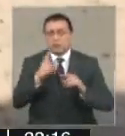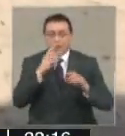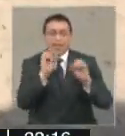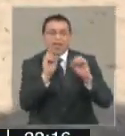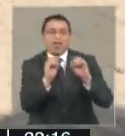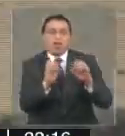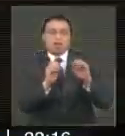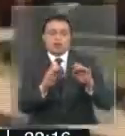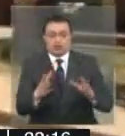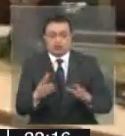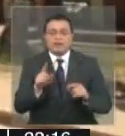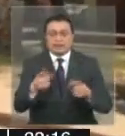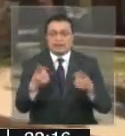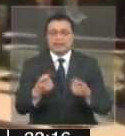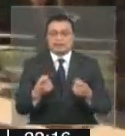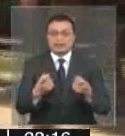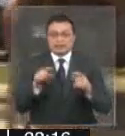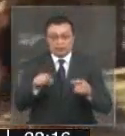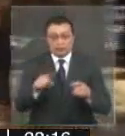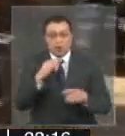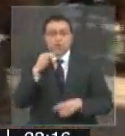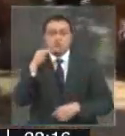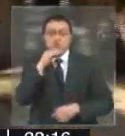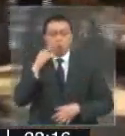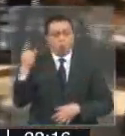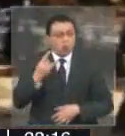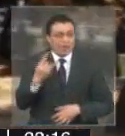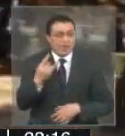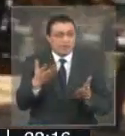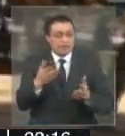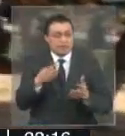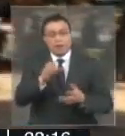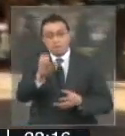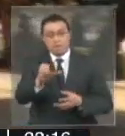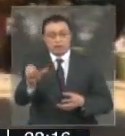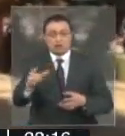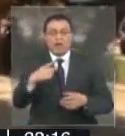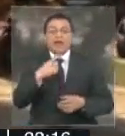educación, porque lo que necesitan de manera urgente las